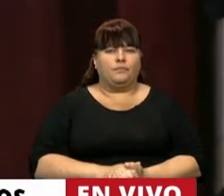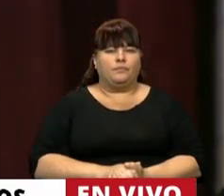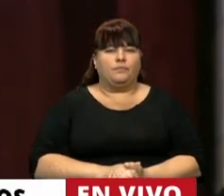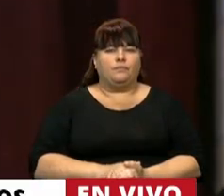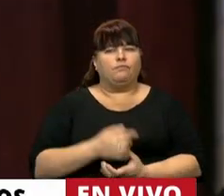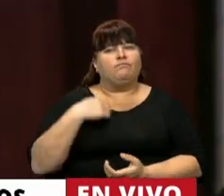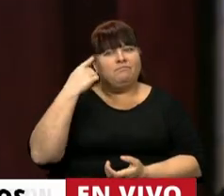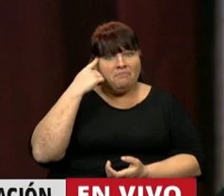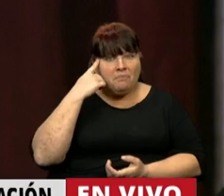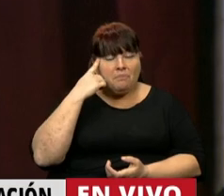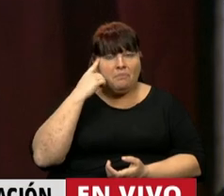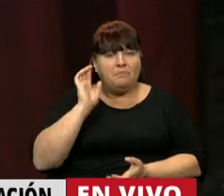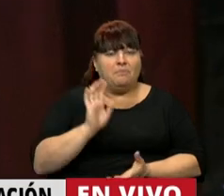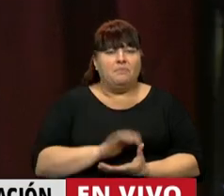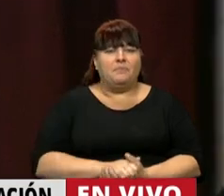Considero que